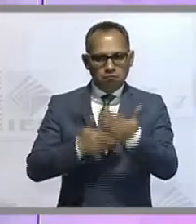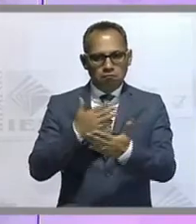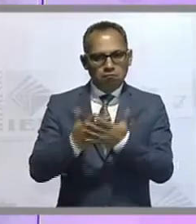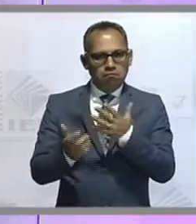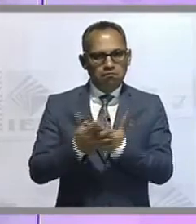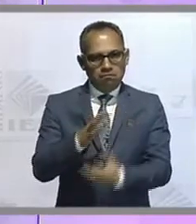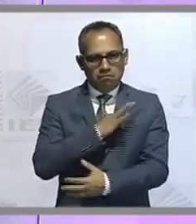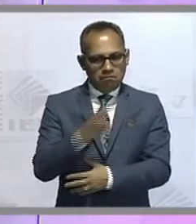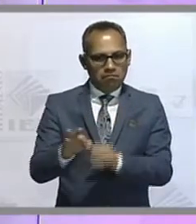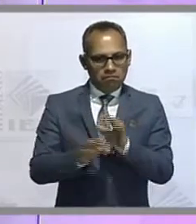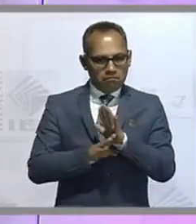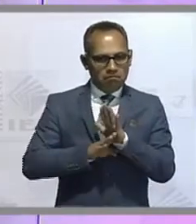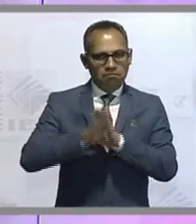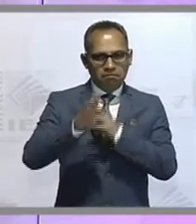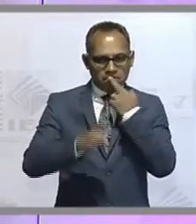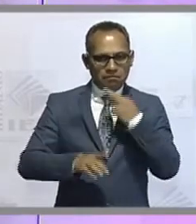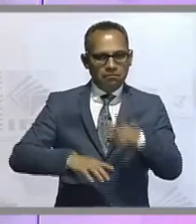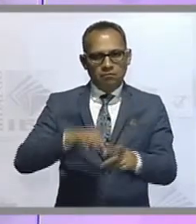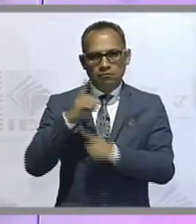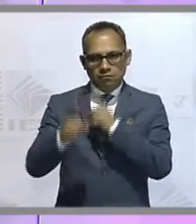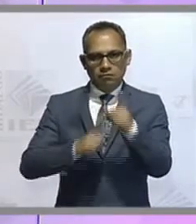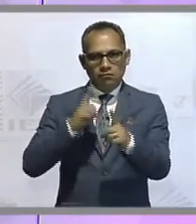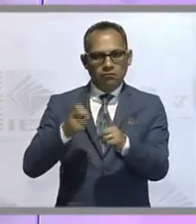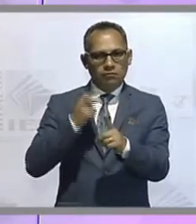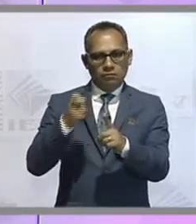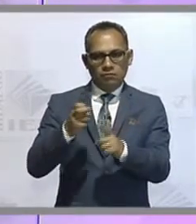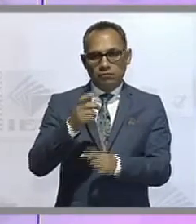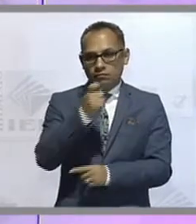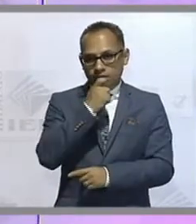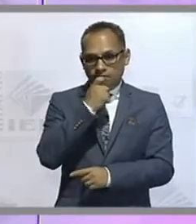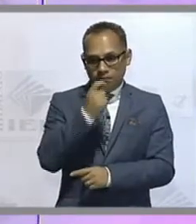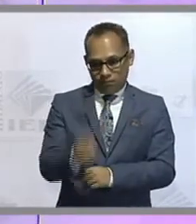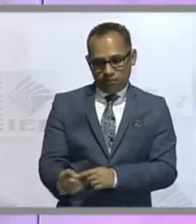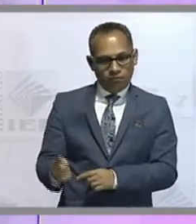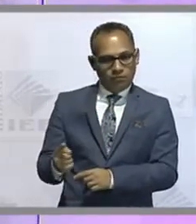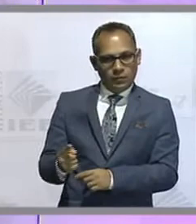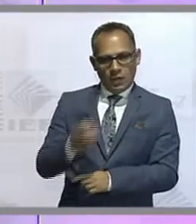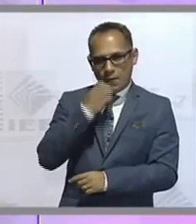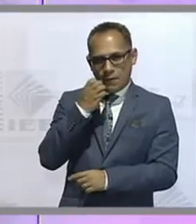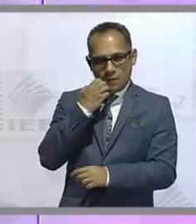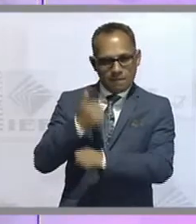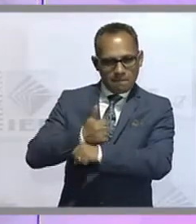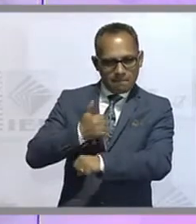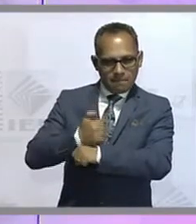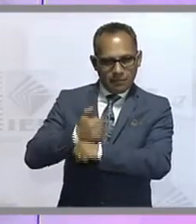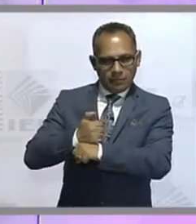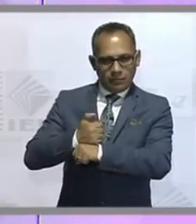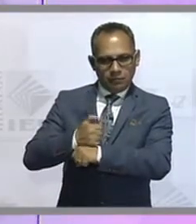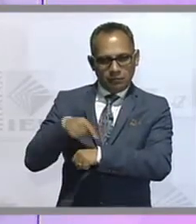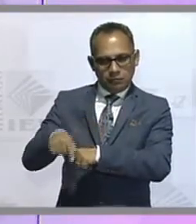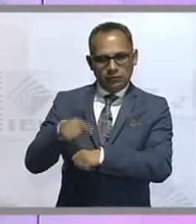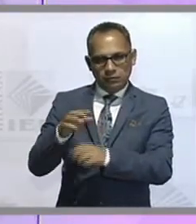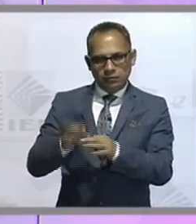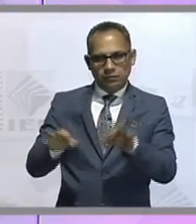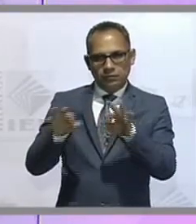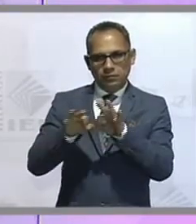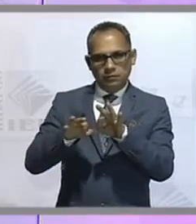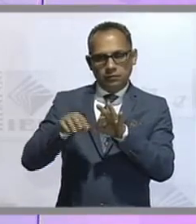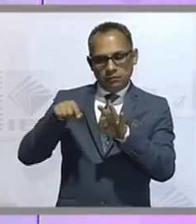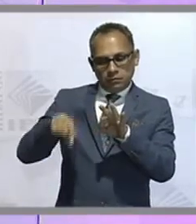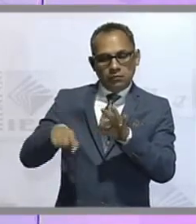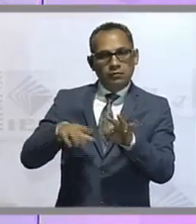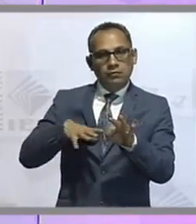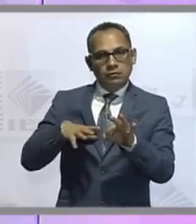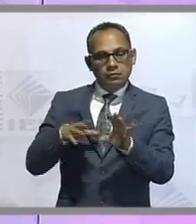en la educación en los niños desde la primaria que hagan deporte y de algo tiene el tercer lugar a nivel nacional acompañar mayor